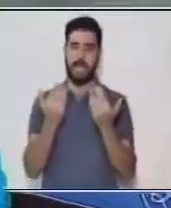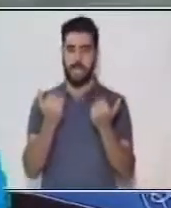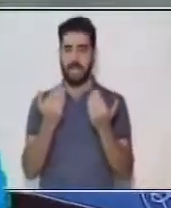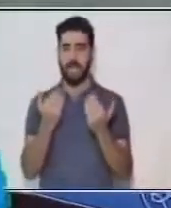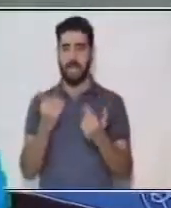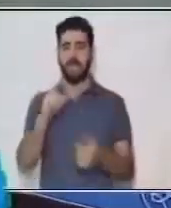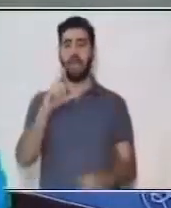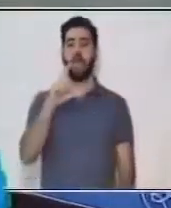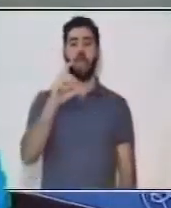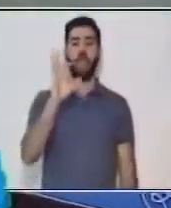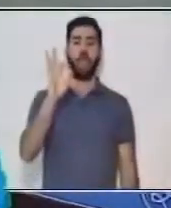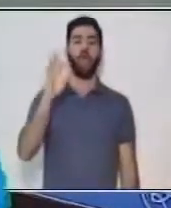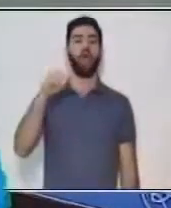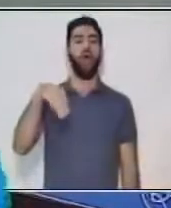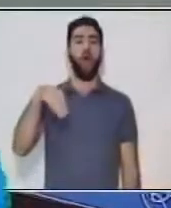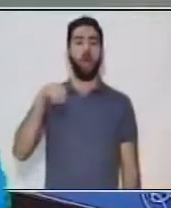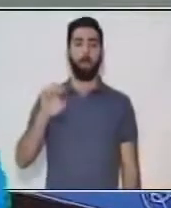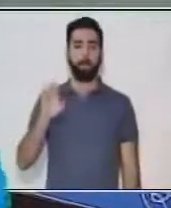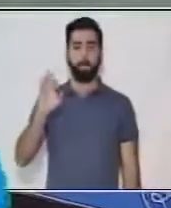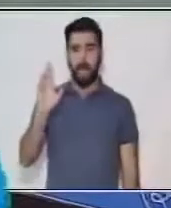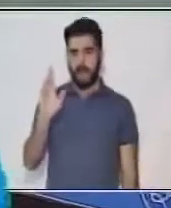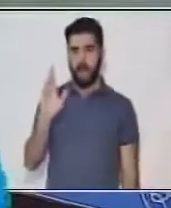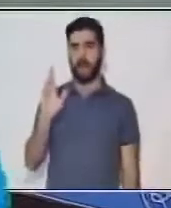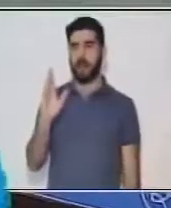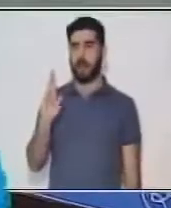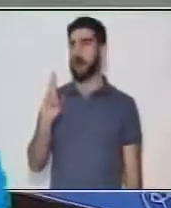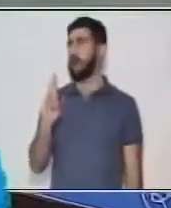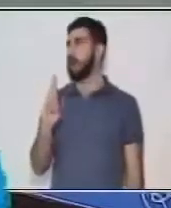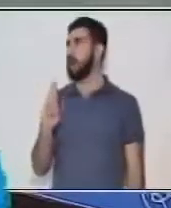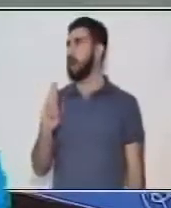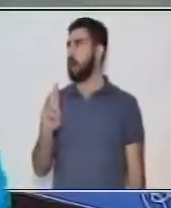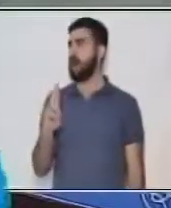Si estuviéramos en tiempo